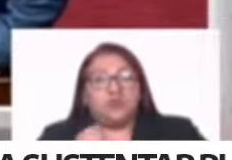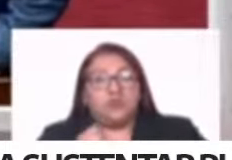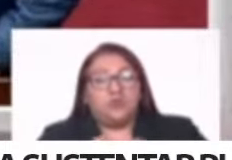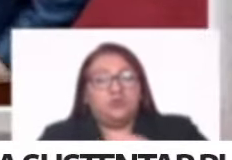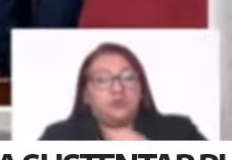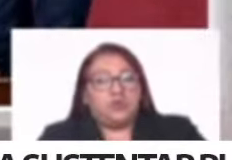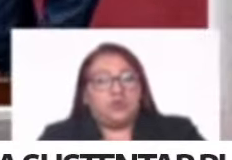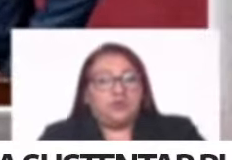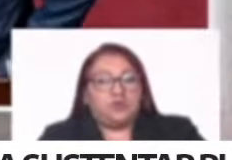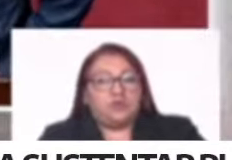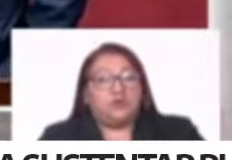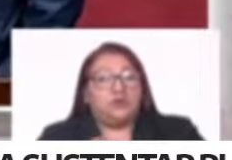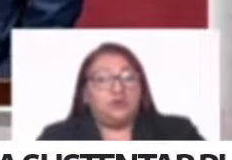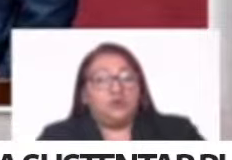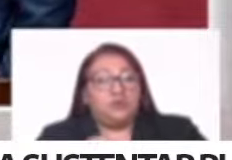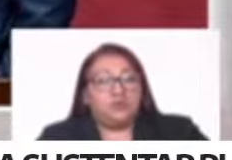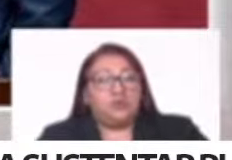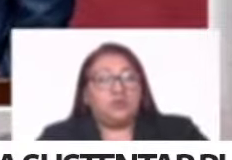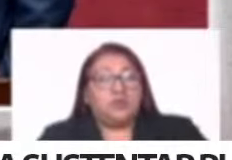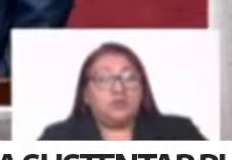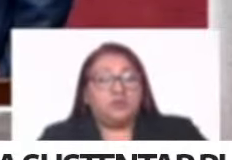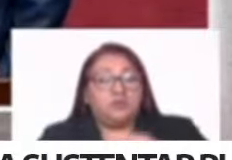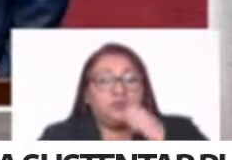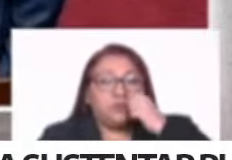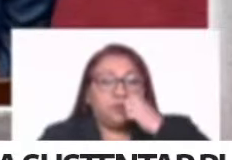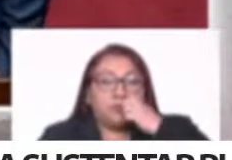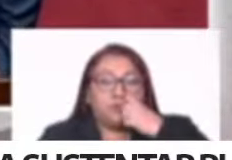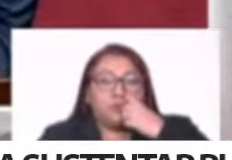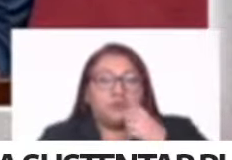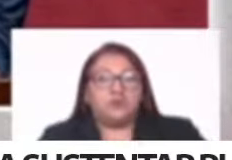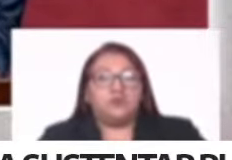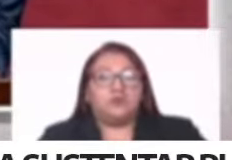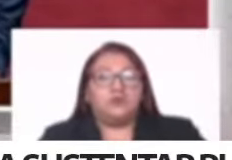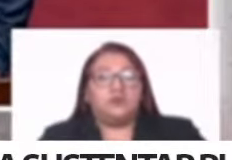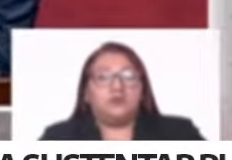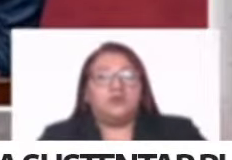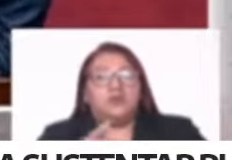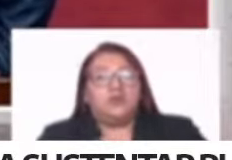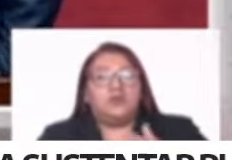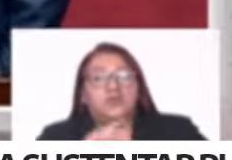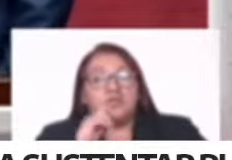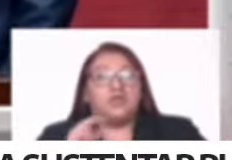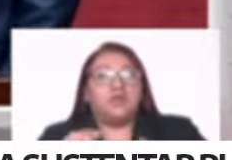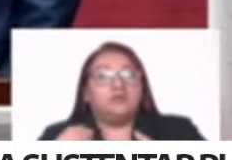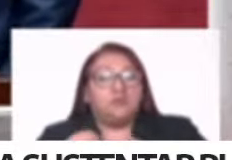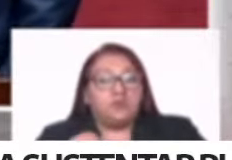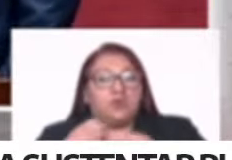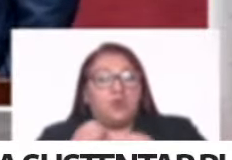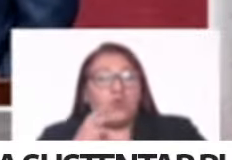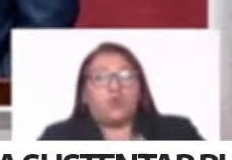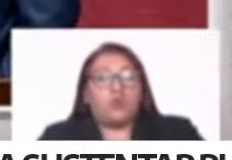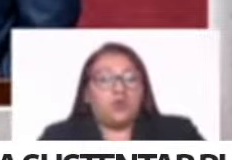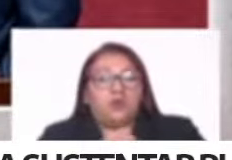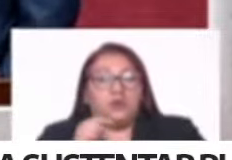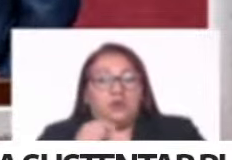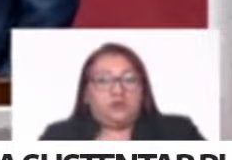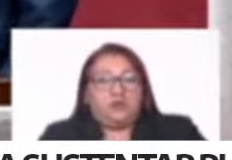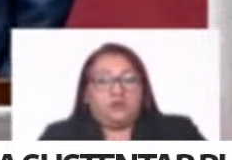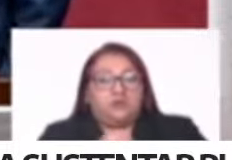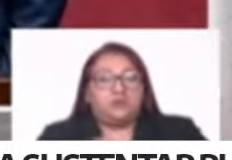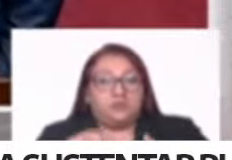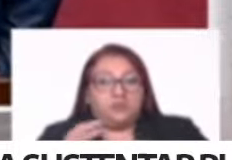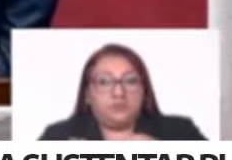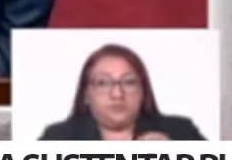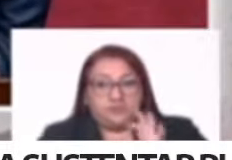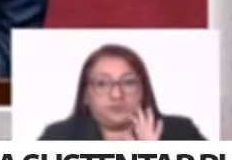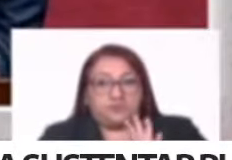años. Mantenemos un largo historial de gestión fiscal responsable y prudente. Y en ese contexto, como se puede